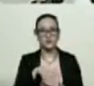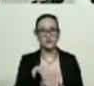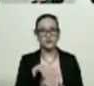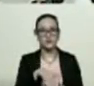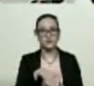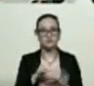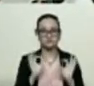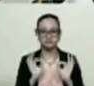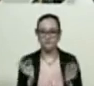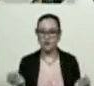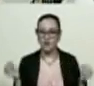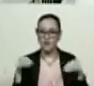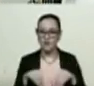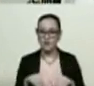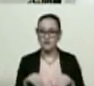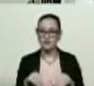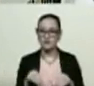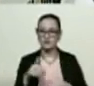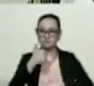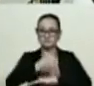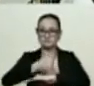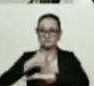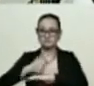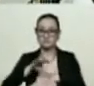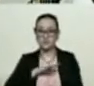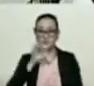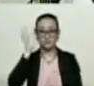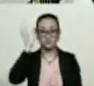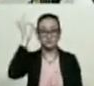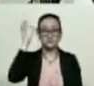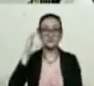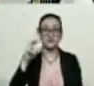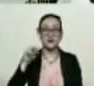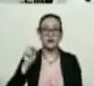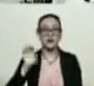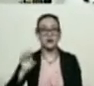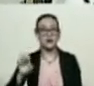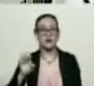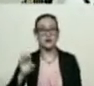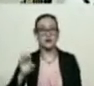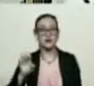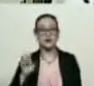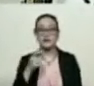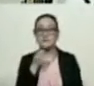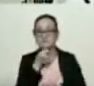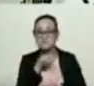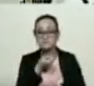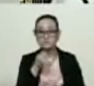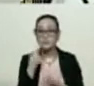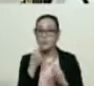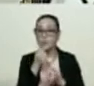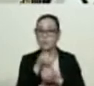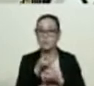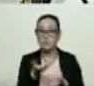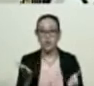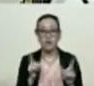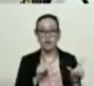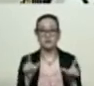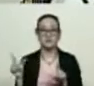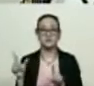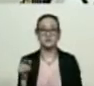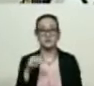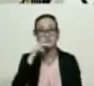sido acordado en sesión de directiva del consejo nacional electoral y ha sido ya público otro aspecto relevante